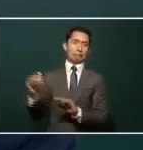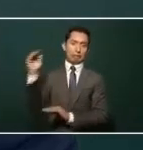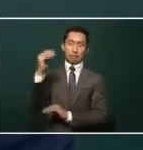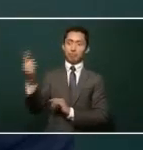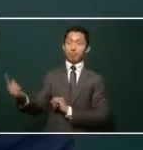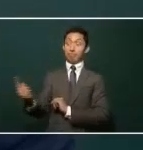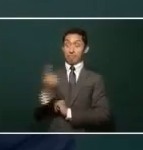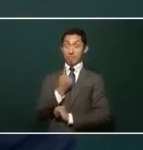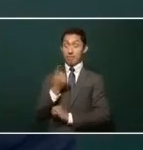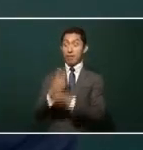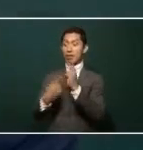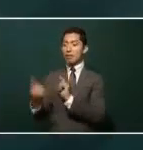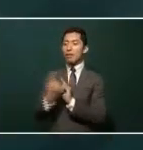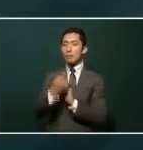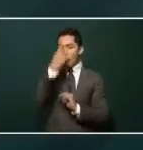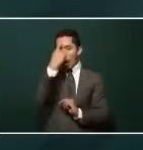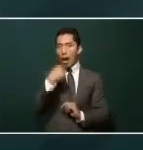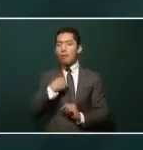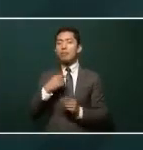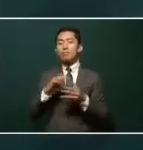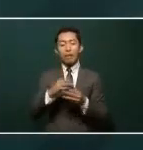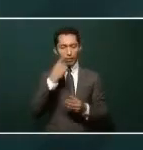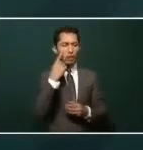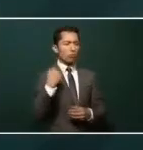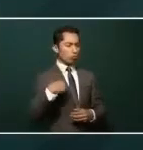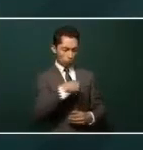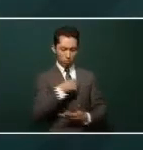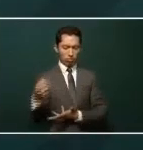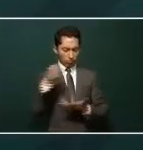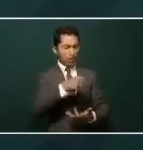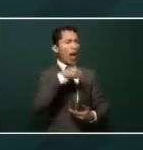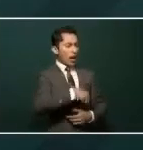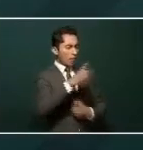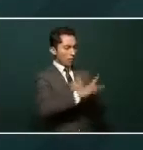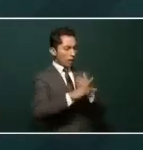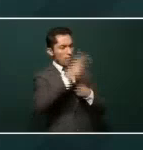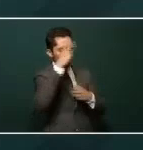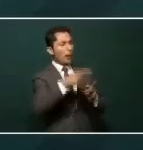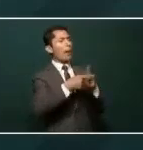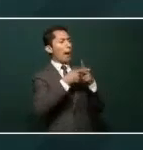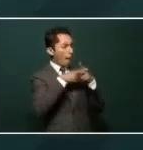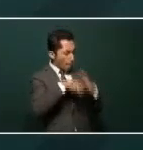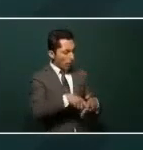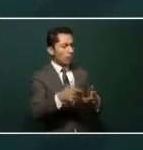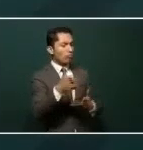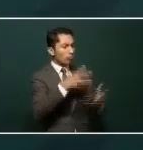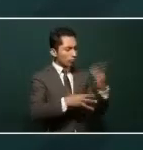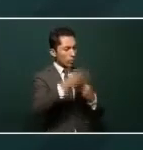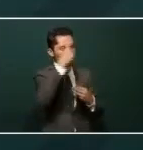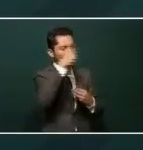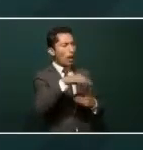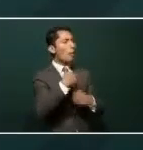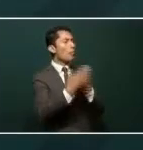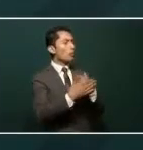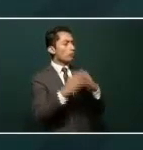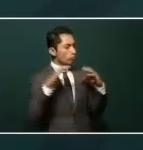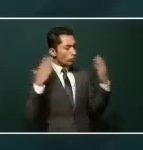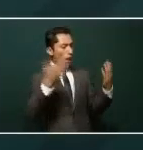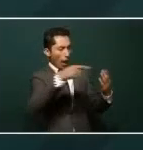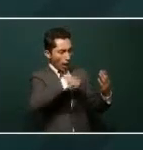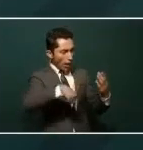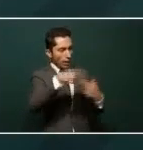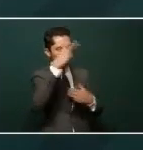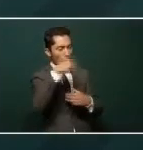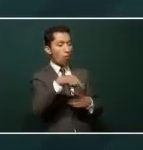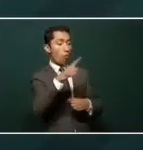decirme que quieren invertir en mexico y que quieren hacer un congreso en méxico en